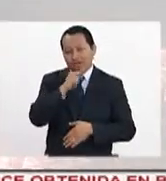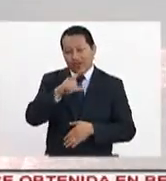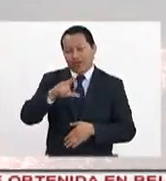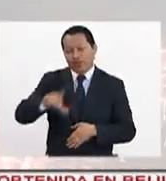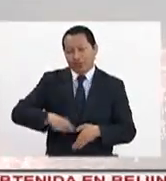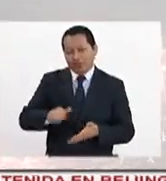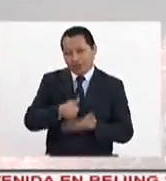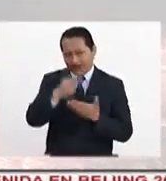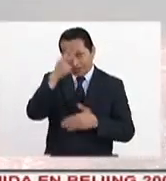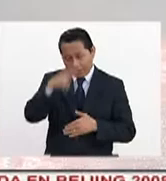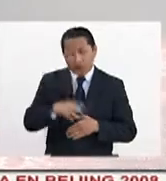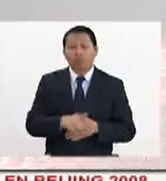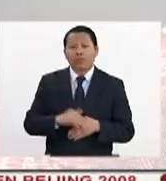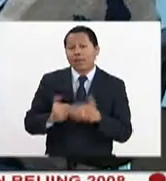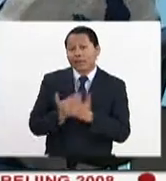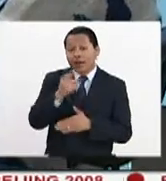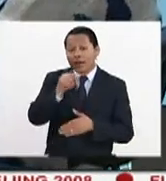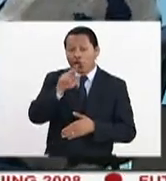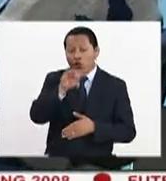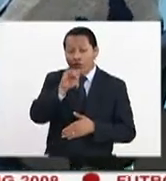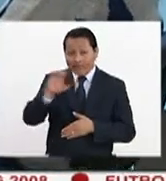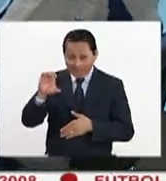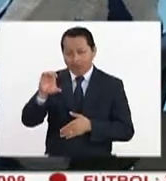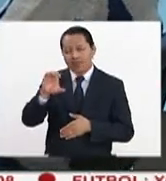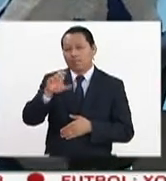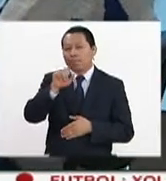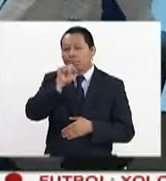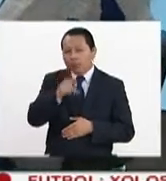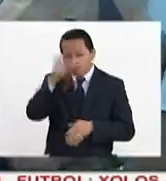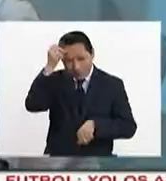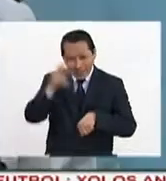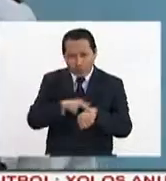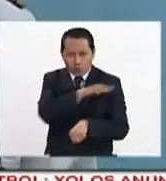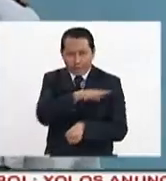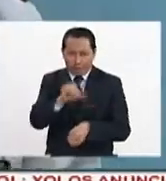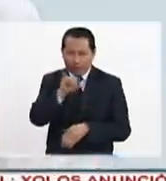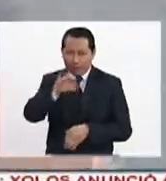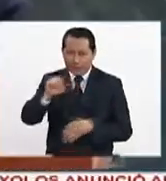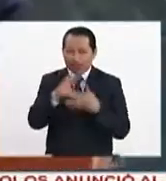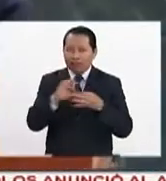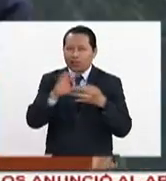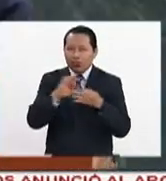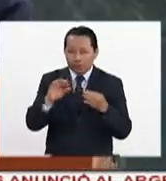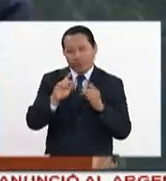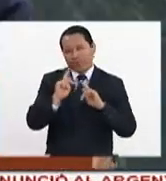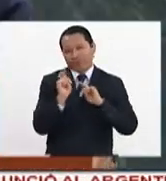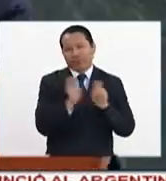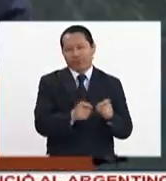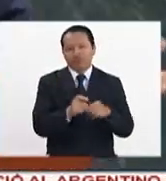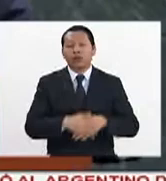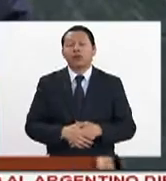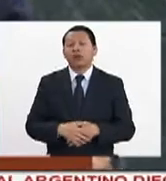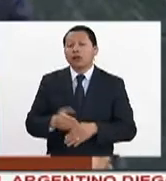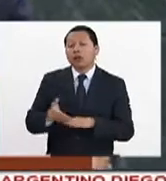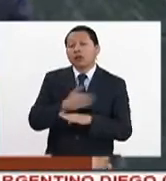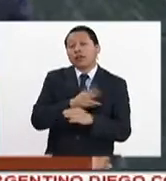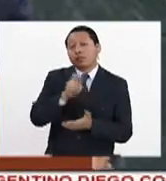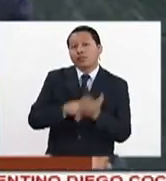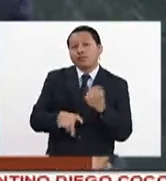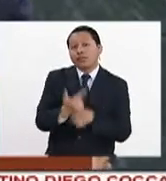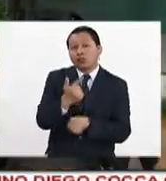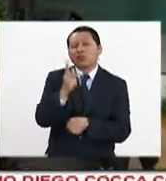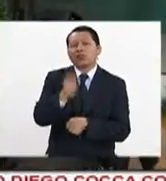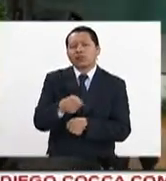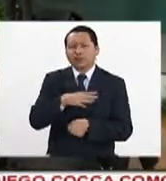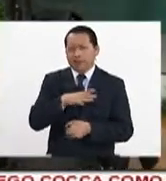Esta mañana, Tufik Miguel Ortega, director general del IMSS, nos habló sobre su nombramiento. Nosotros en el 2012 pues teníamos